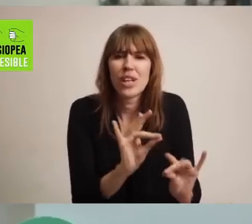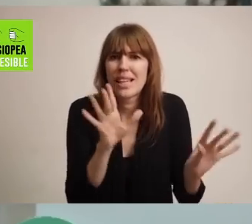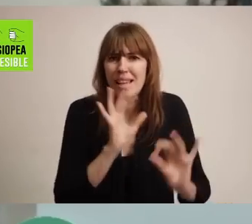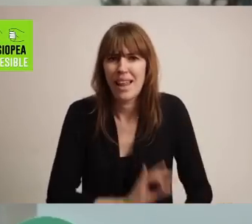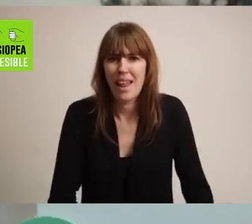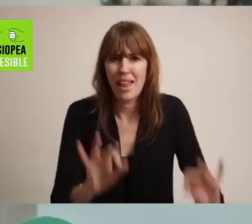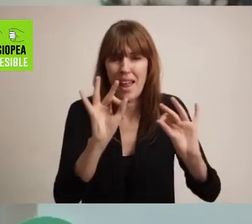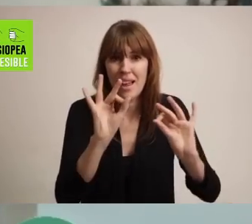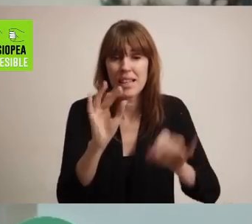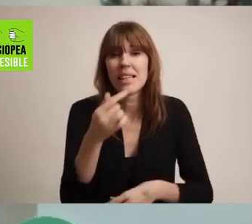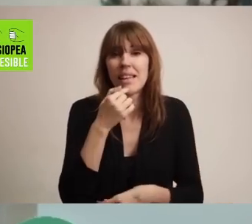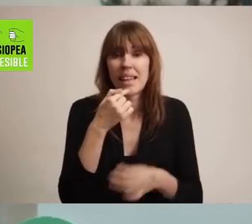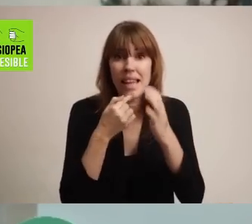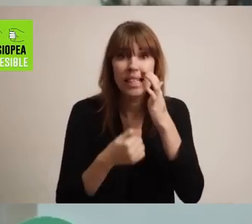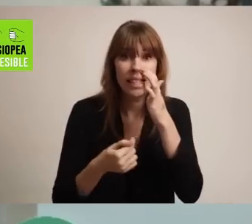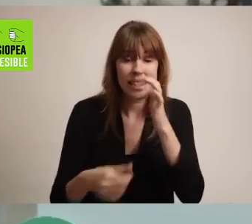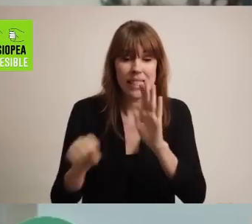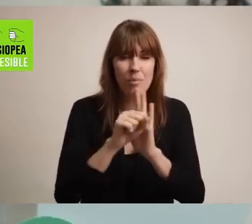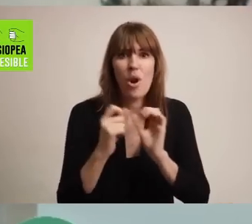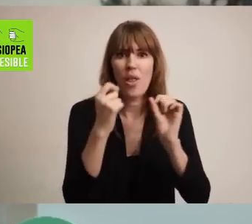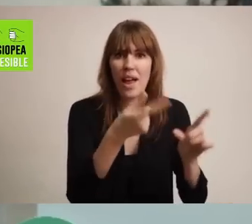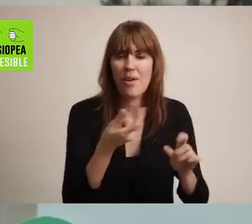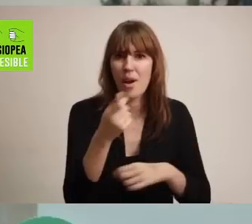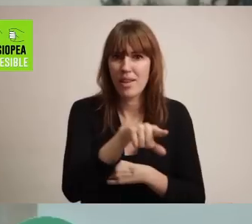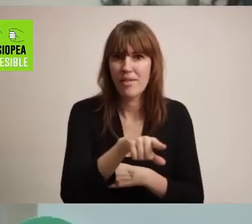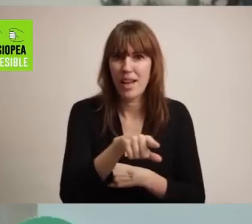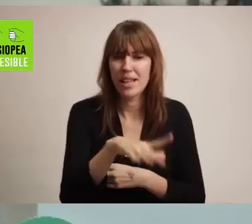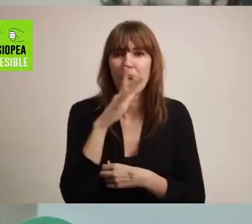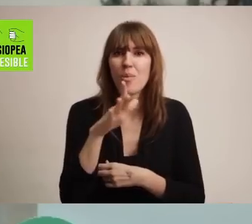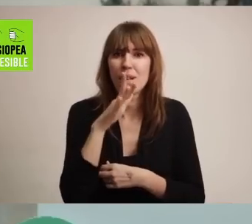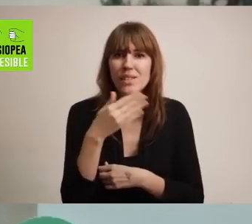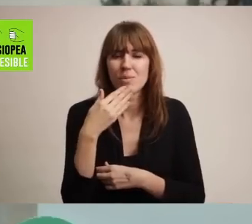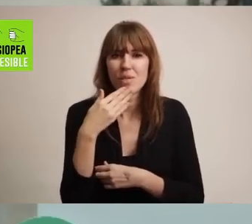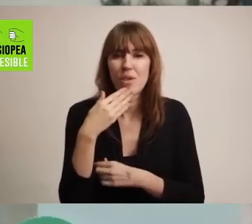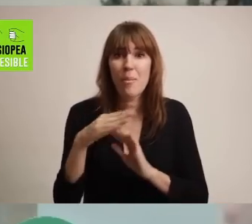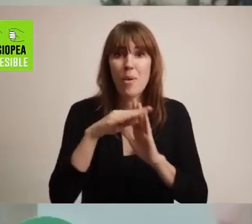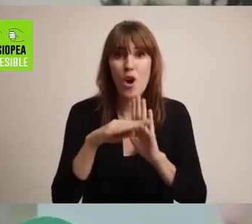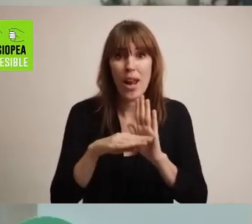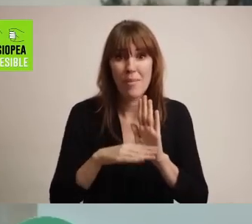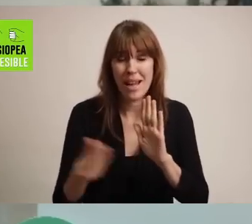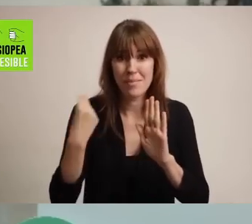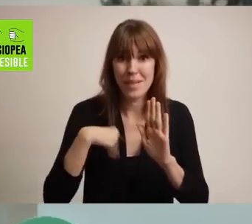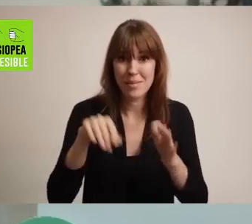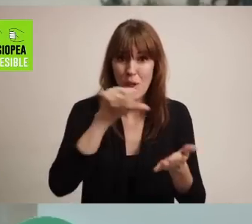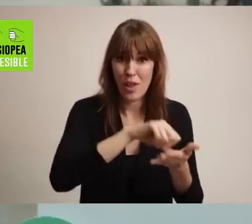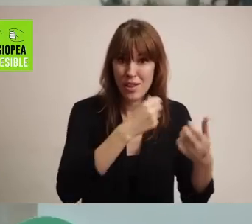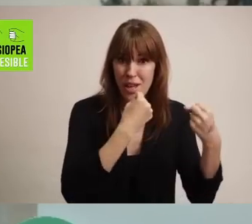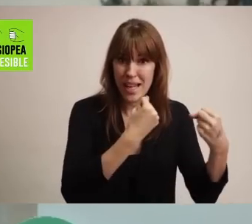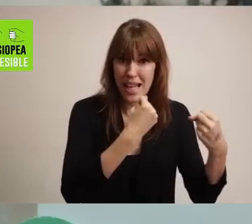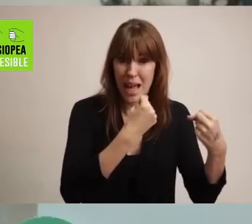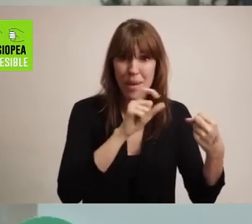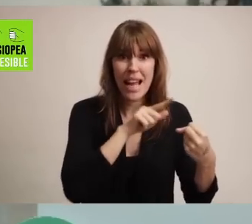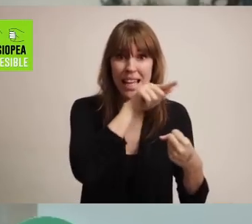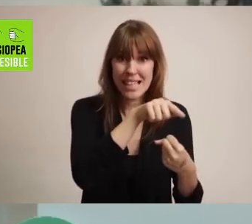quiere decir codificar o programar esos centros de energía de la persona a una frecuencia que ni ella misma sabe cuál